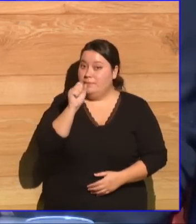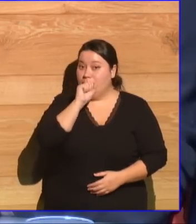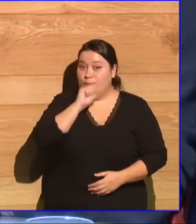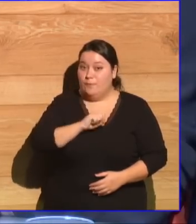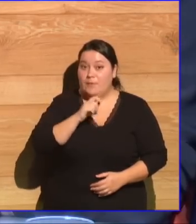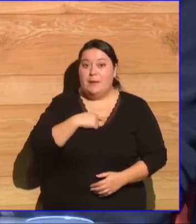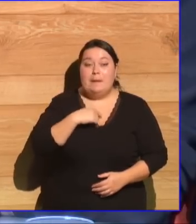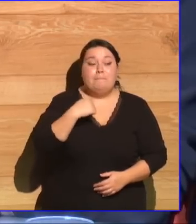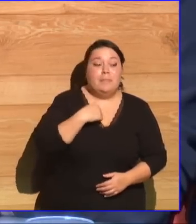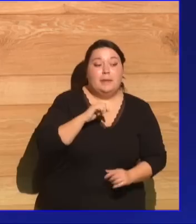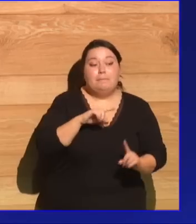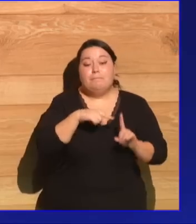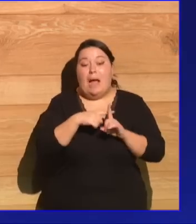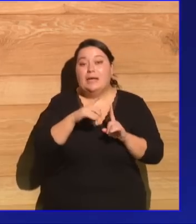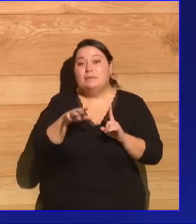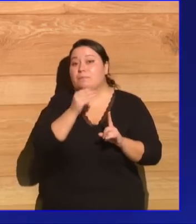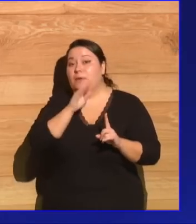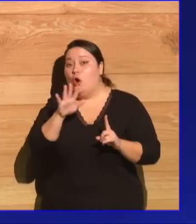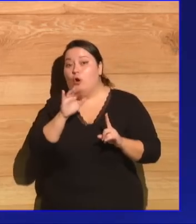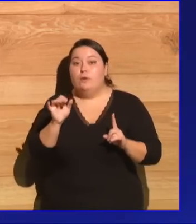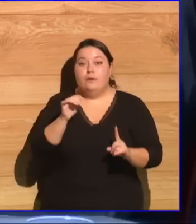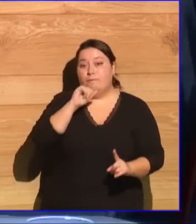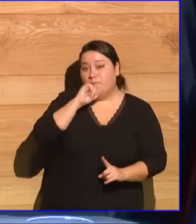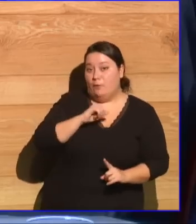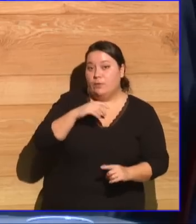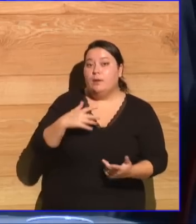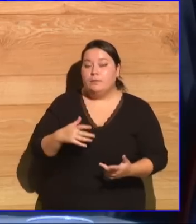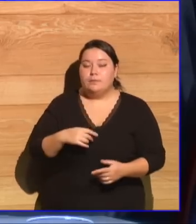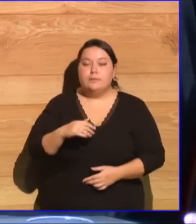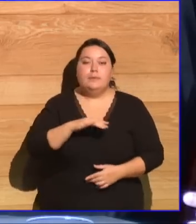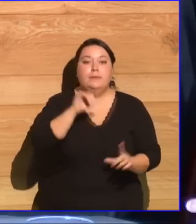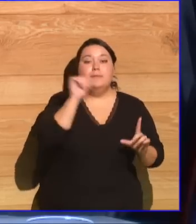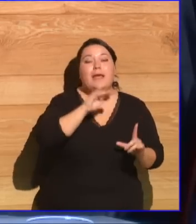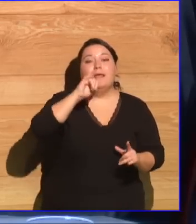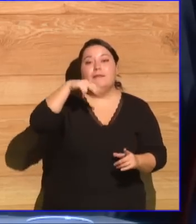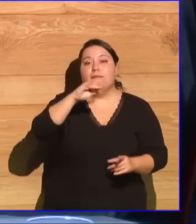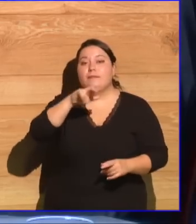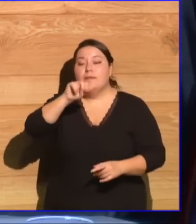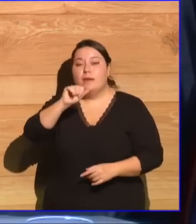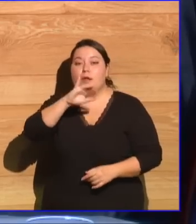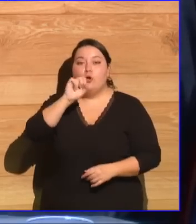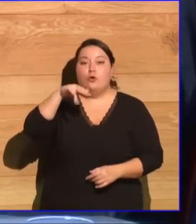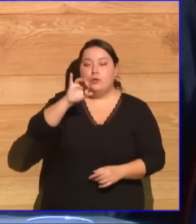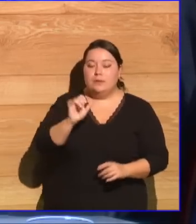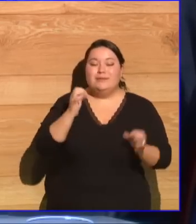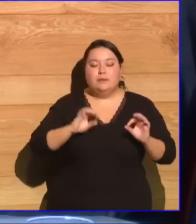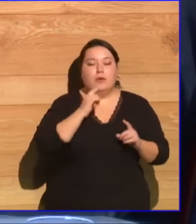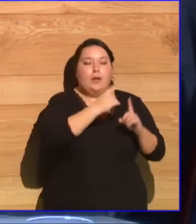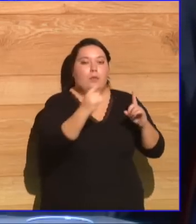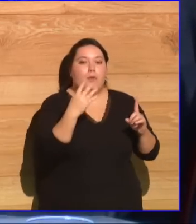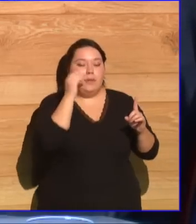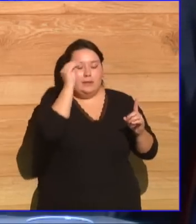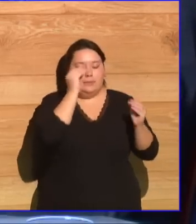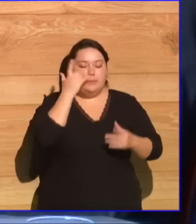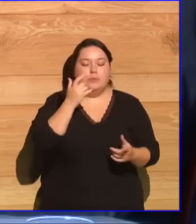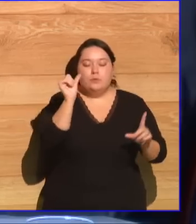Mi más mejor, muy película, ¿no? de Indiana Jones. Porque eso es lo que me pasa con cada una de ellas cuando empiezo a pensar en ellas. O sea, de repente,